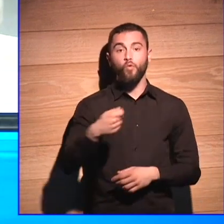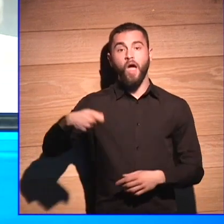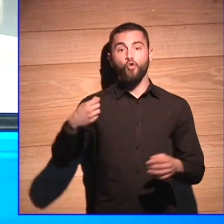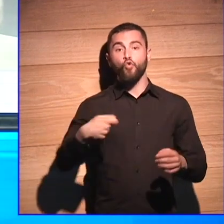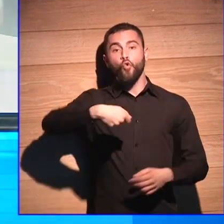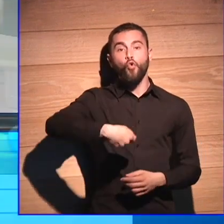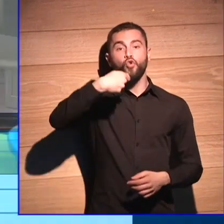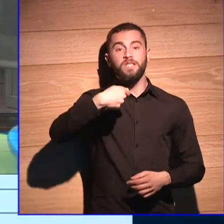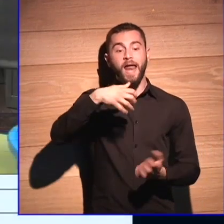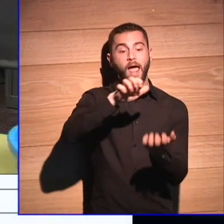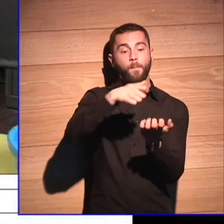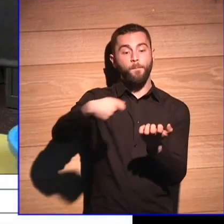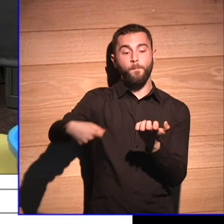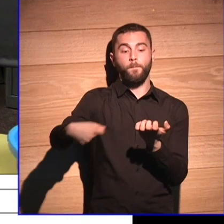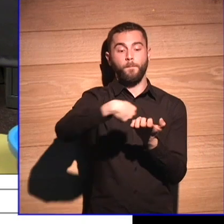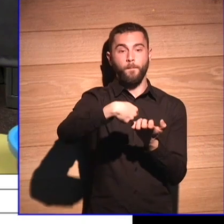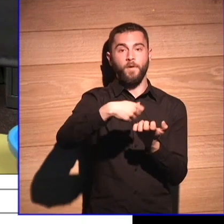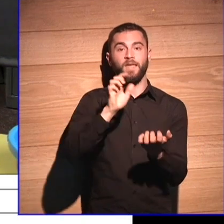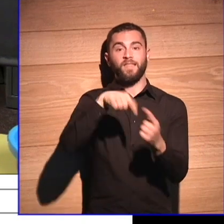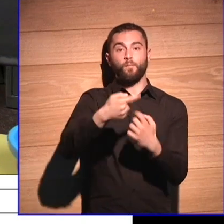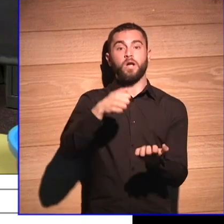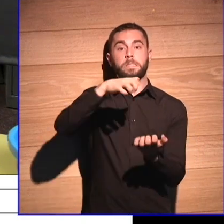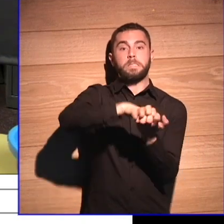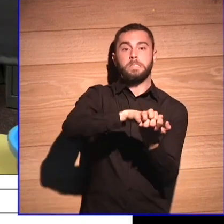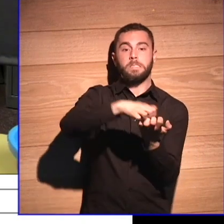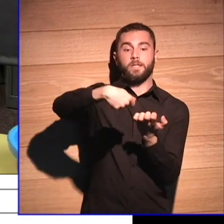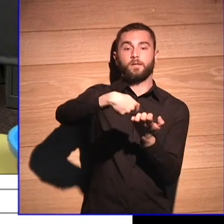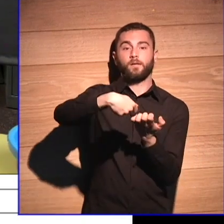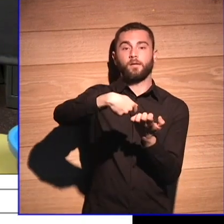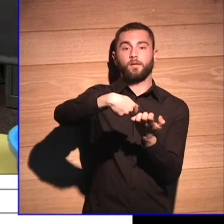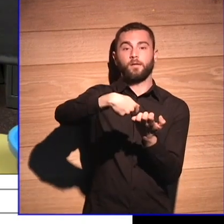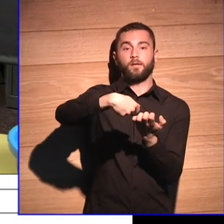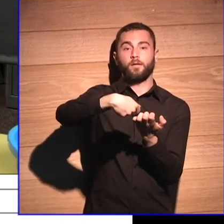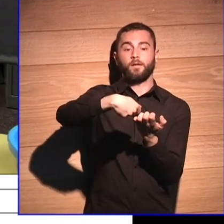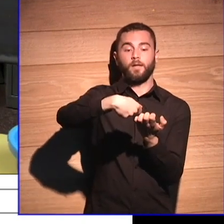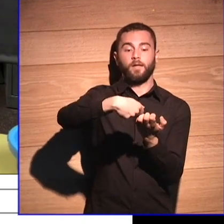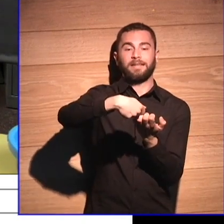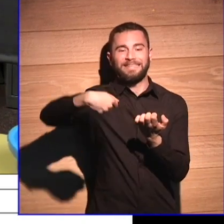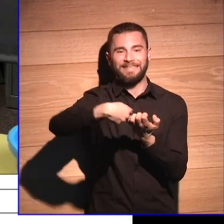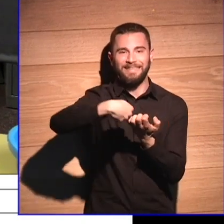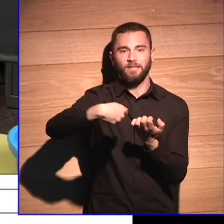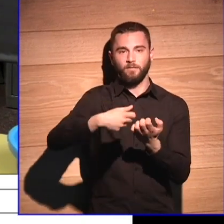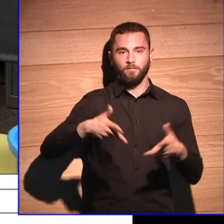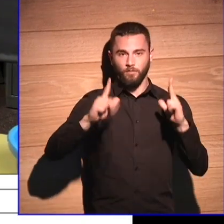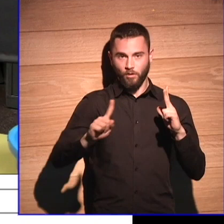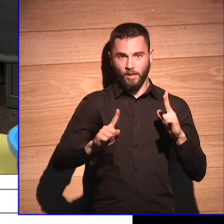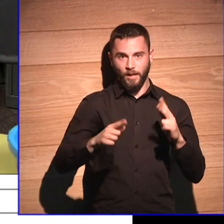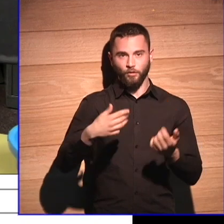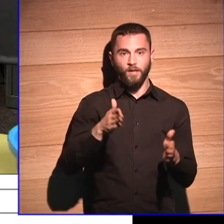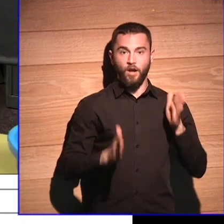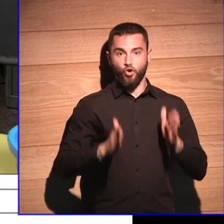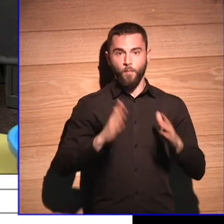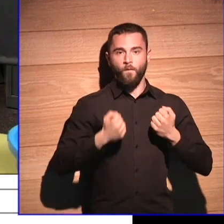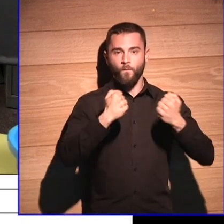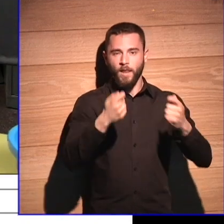dentro de la boca, pero luego cerró los dientes y no le dejaba sacar la cuchara. Entonces, el robot tiene que, también sensando la